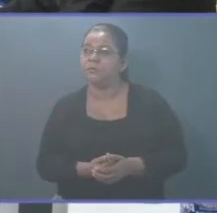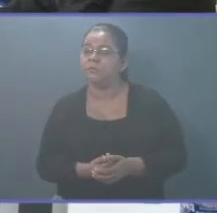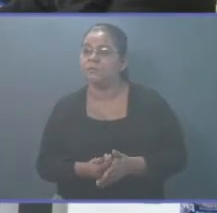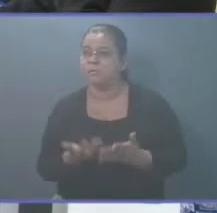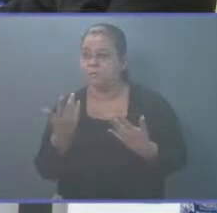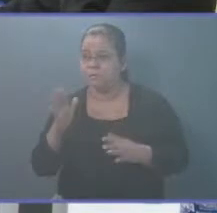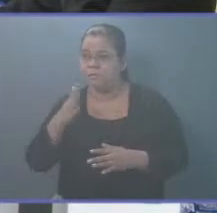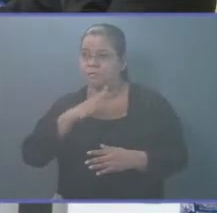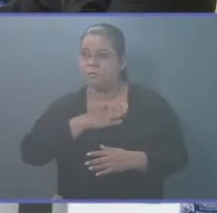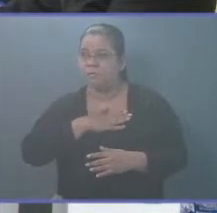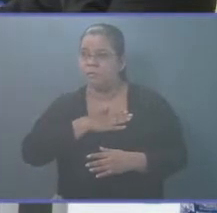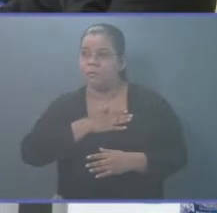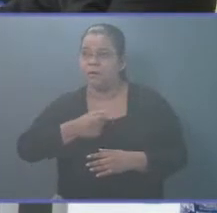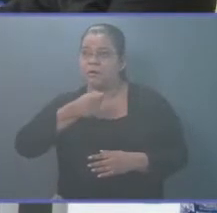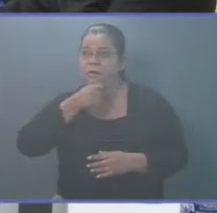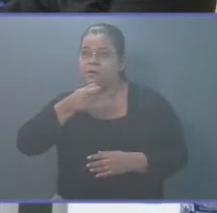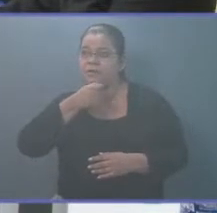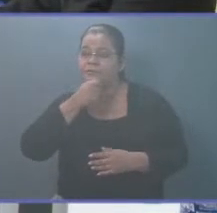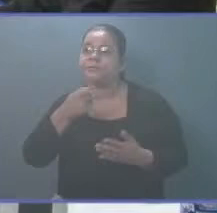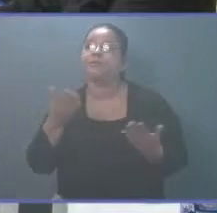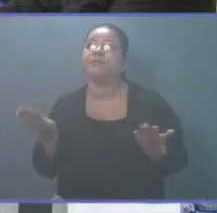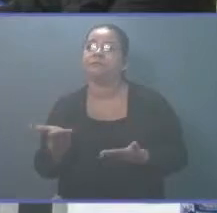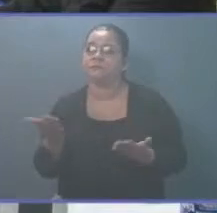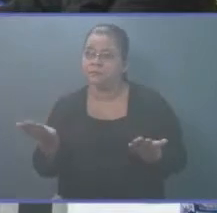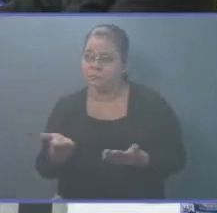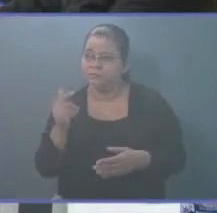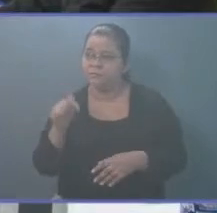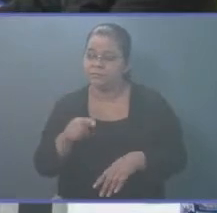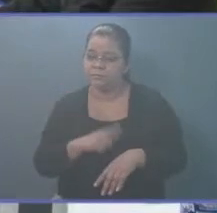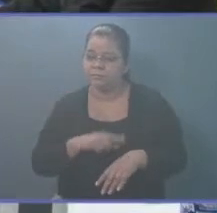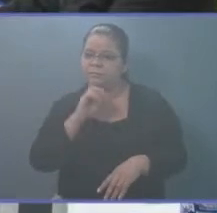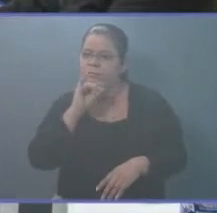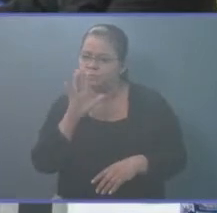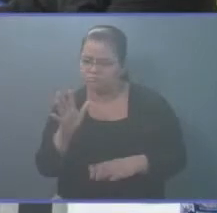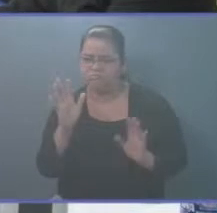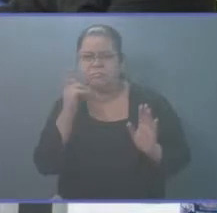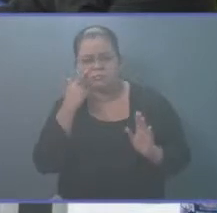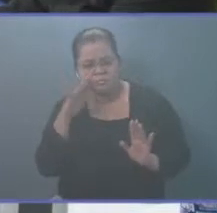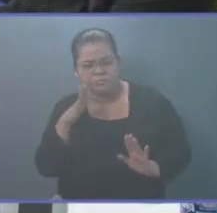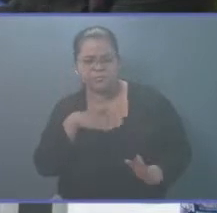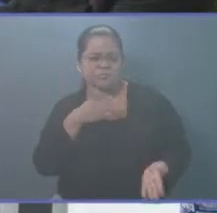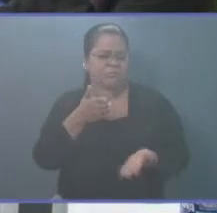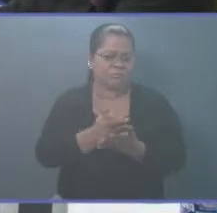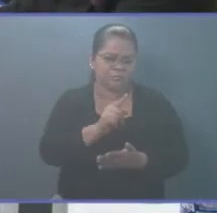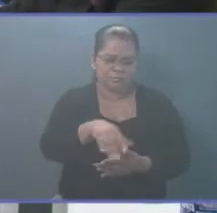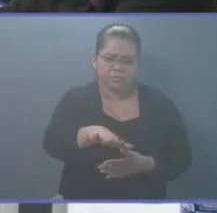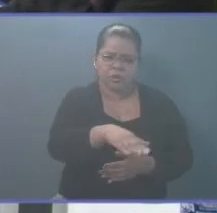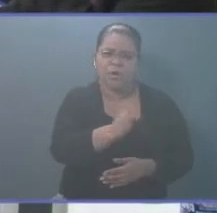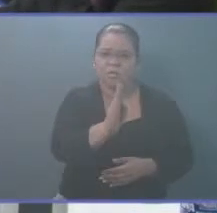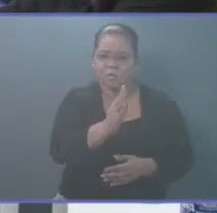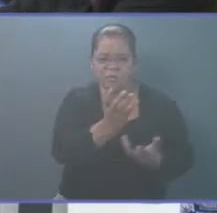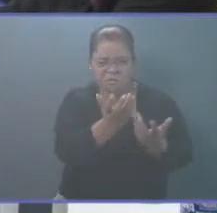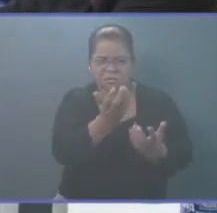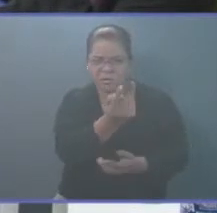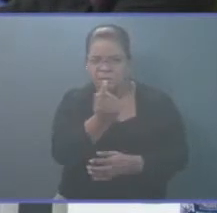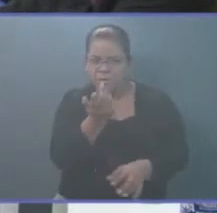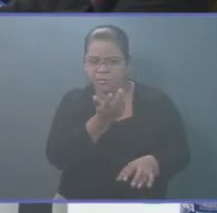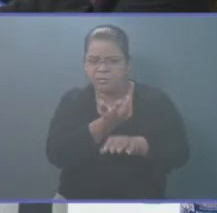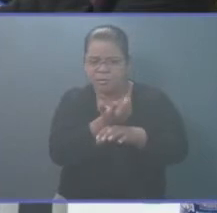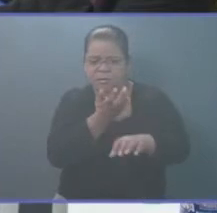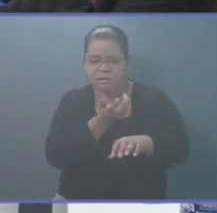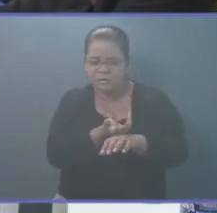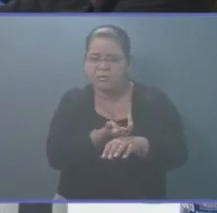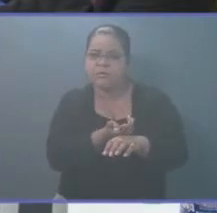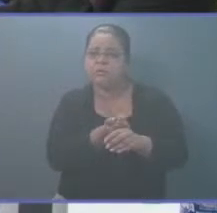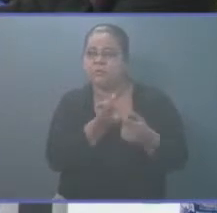del informe de la actuación que tuvo en ese momento, donde él dice, sí, yo llegué a ese lugar y en ese lugar estaba un bus con un montón de gente adentro y el